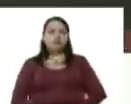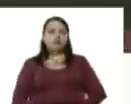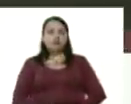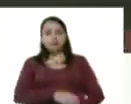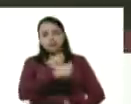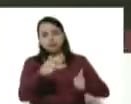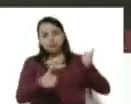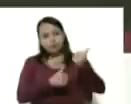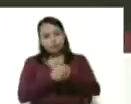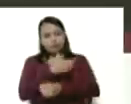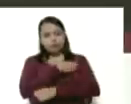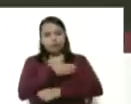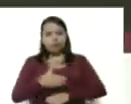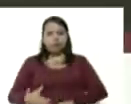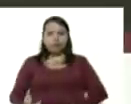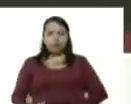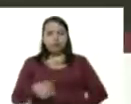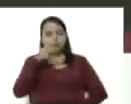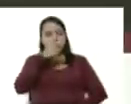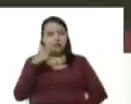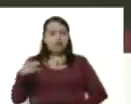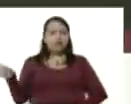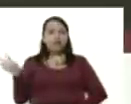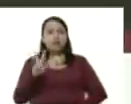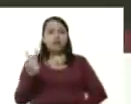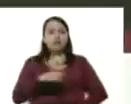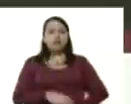vicepresidenta, y pueblo de Venezuela,